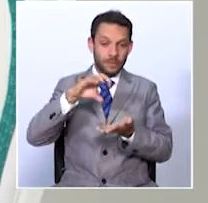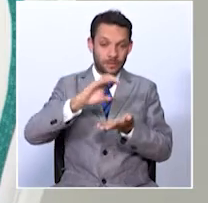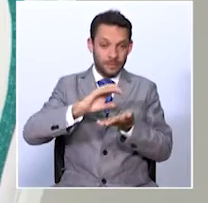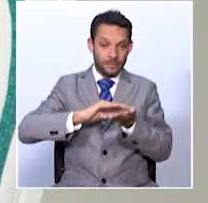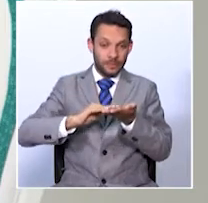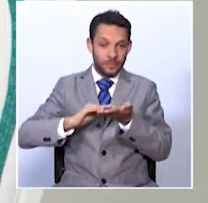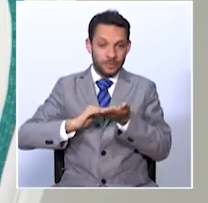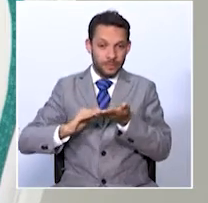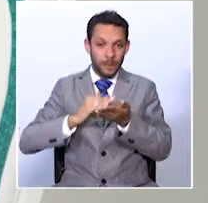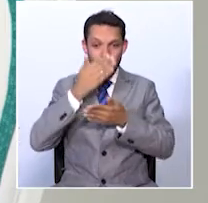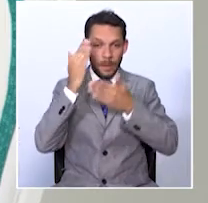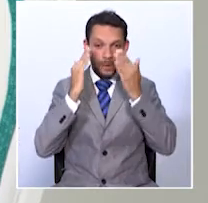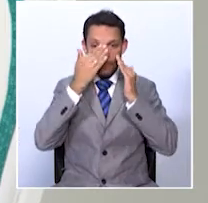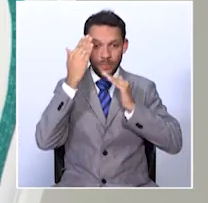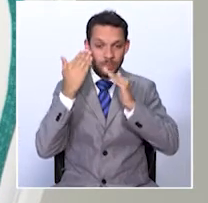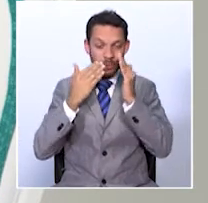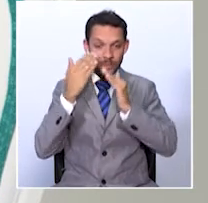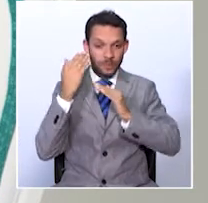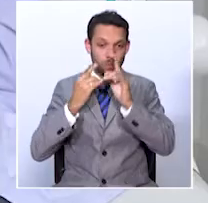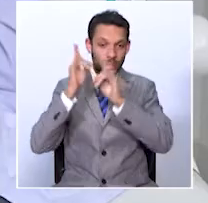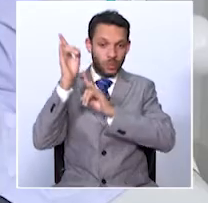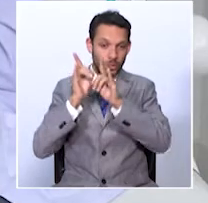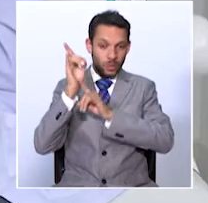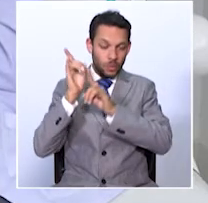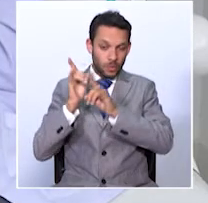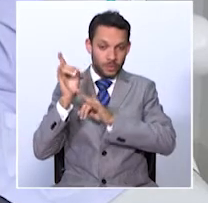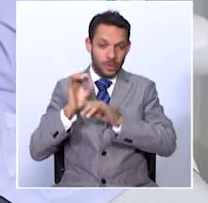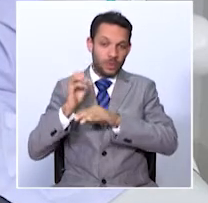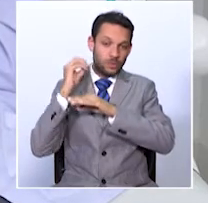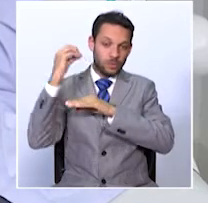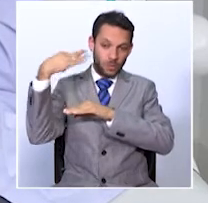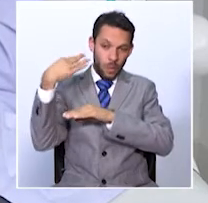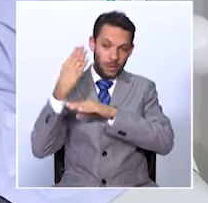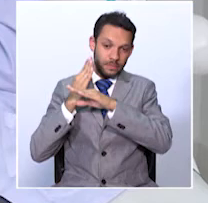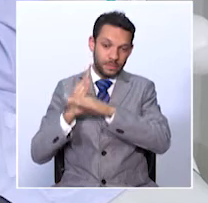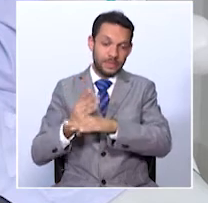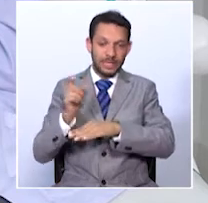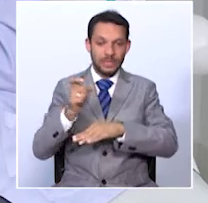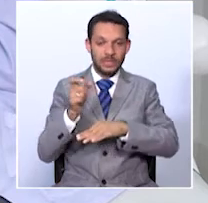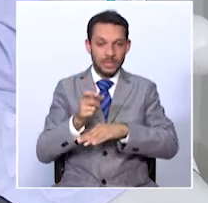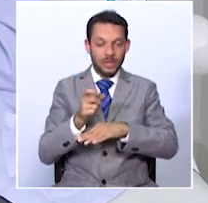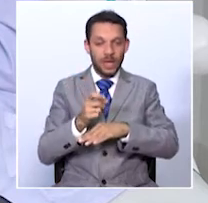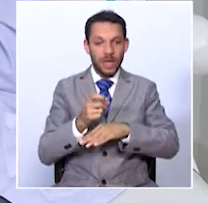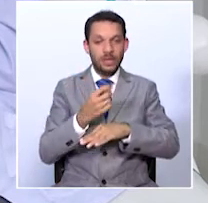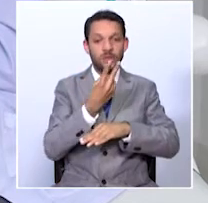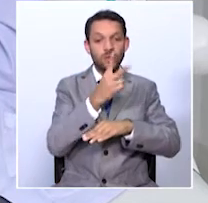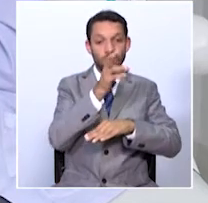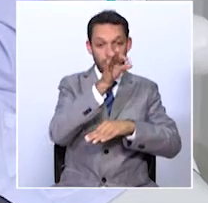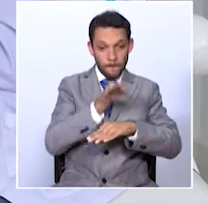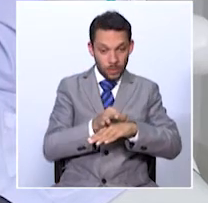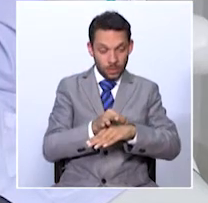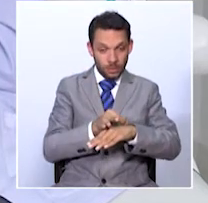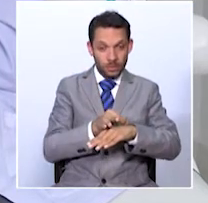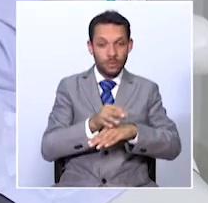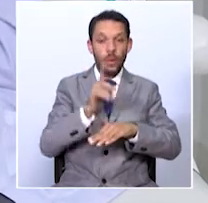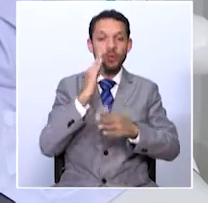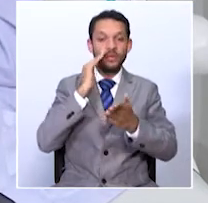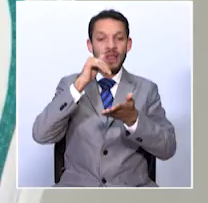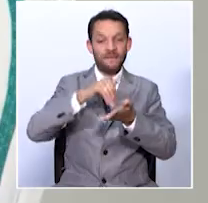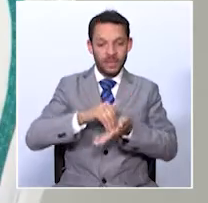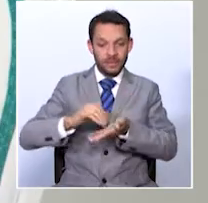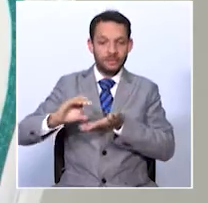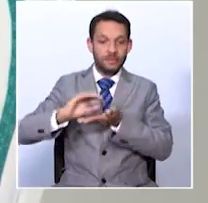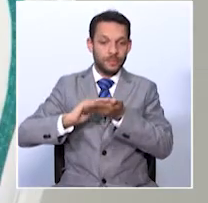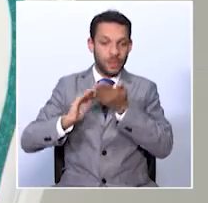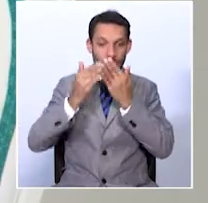cuesta $1.000.000, dura 3 horas o 4. Por eso hay que repetirlo a mediodía. Y es importante que se empiece entre